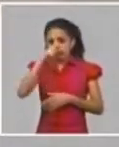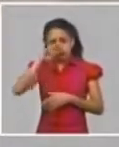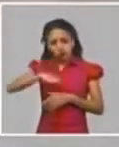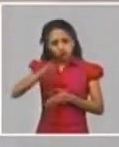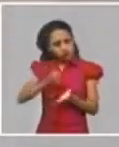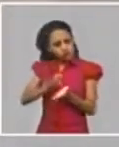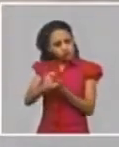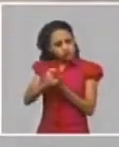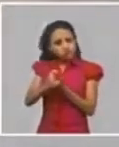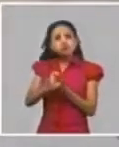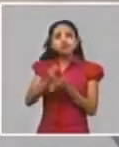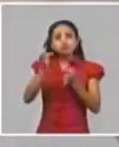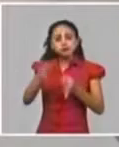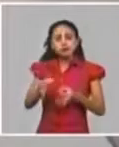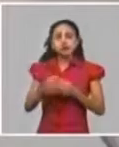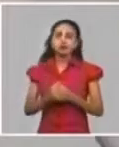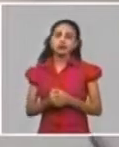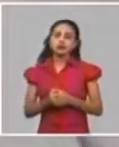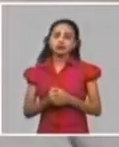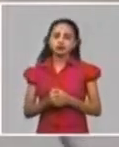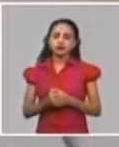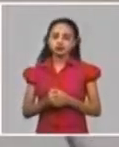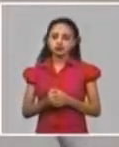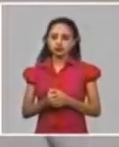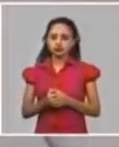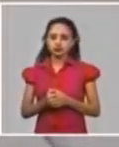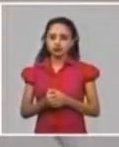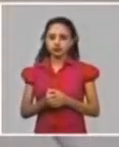los niños para los que fue enviado allí.